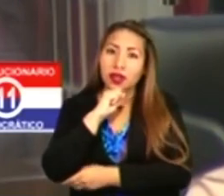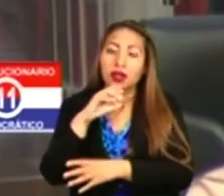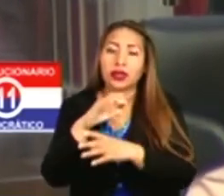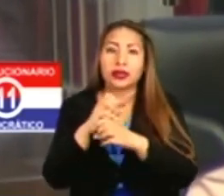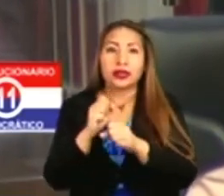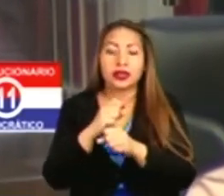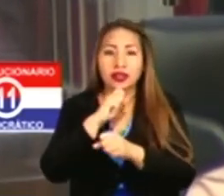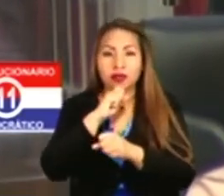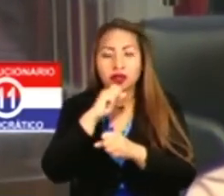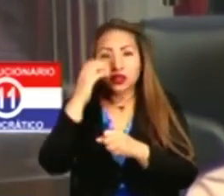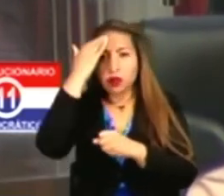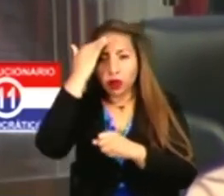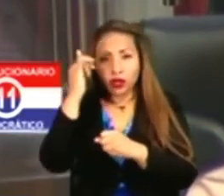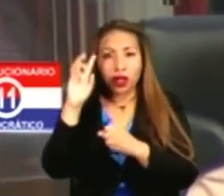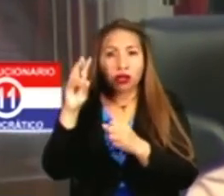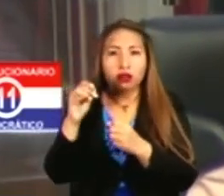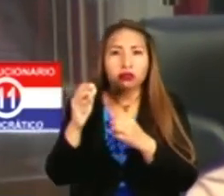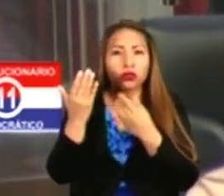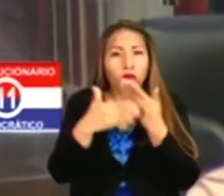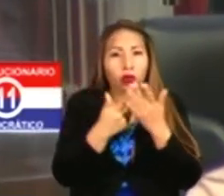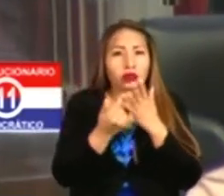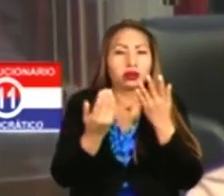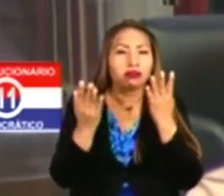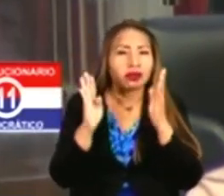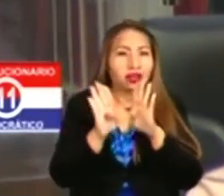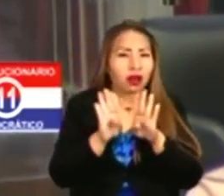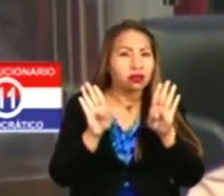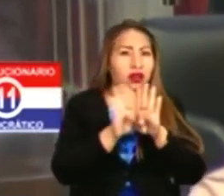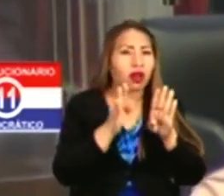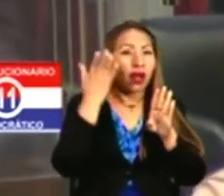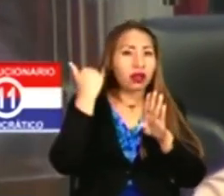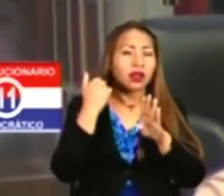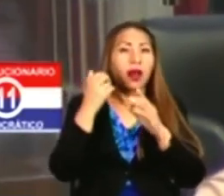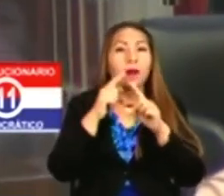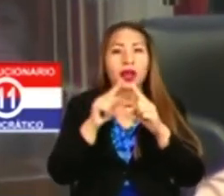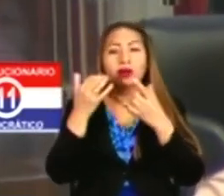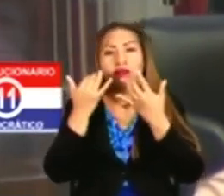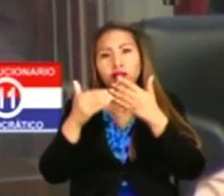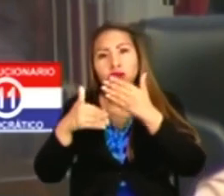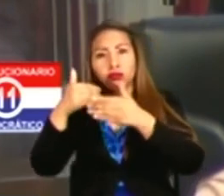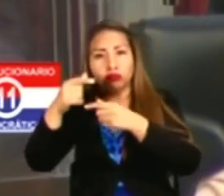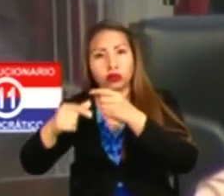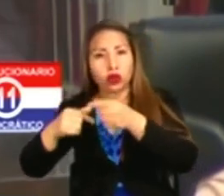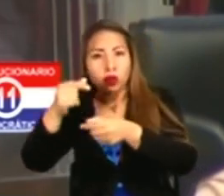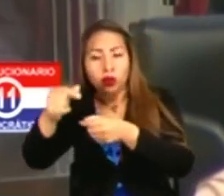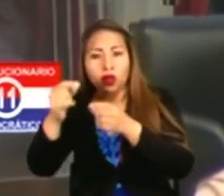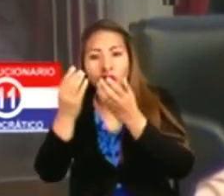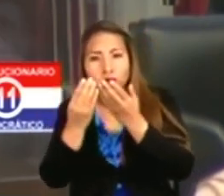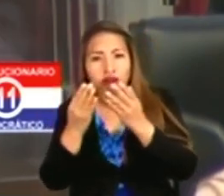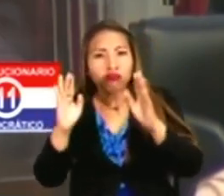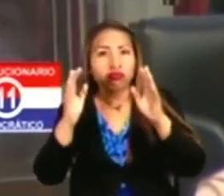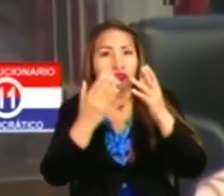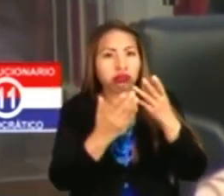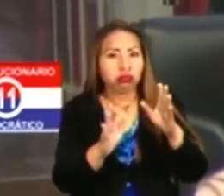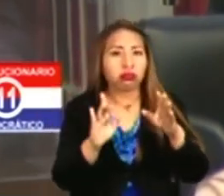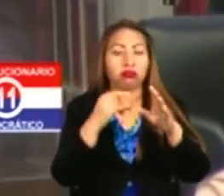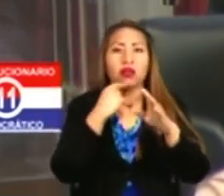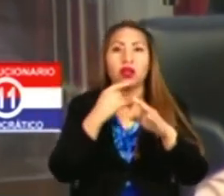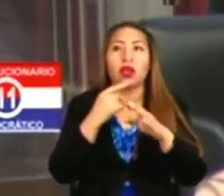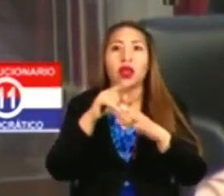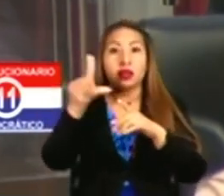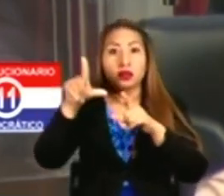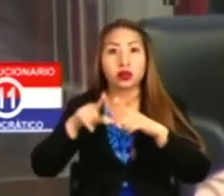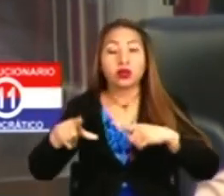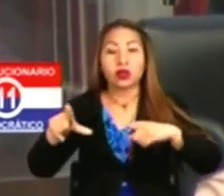financieras. Yo les hago un llamado a todos estos sectores que tienen que venir a la Asamblea, tienen que venir a la Comisión